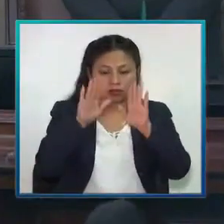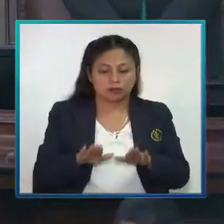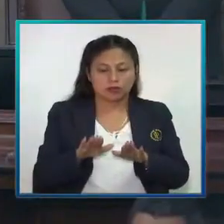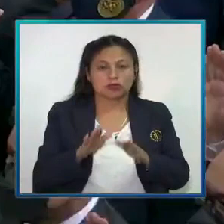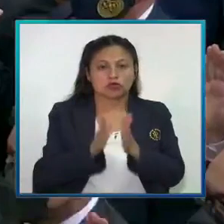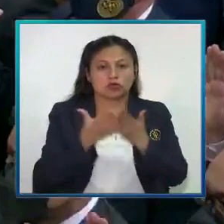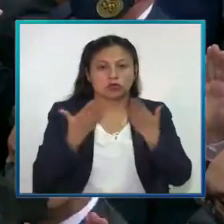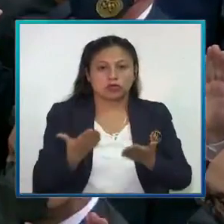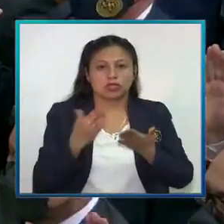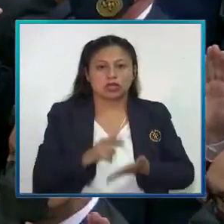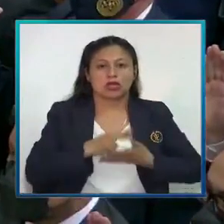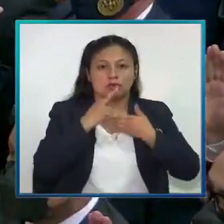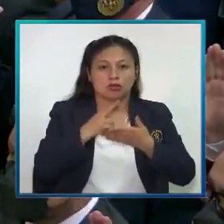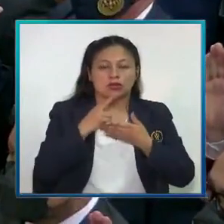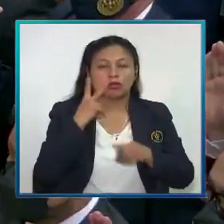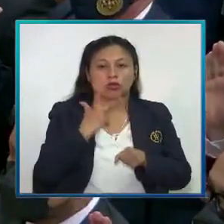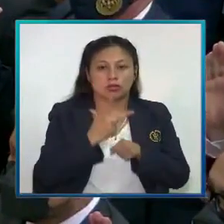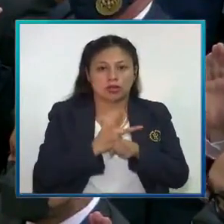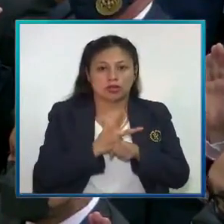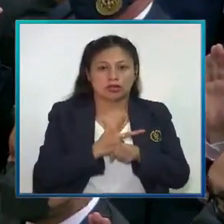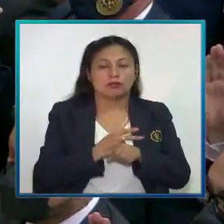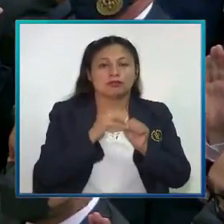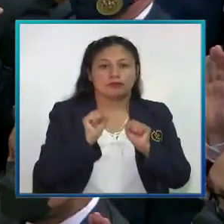a la Constitución Política de la República de